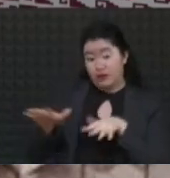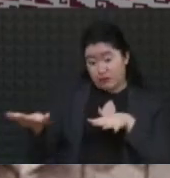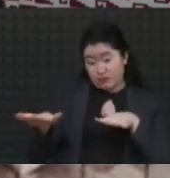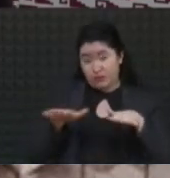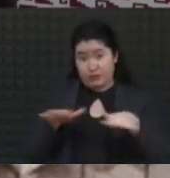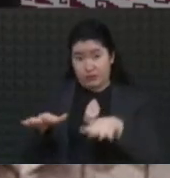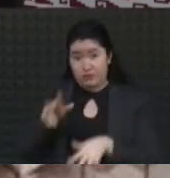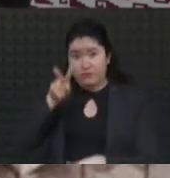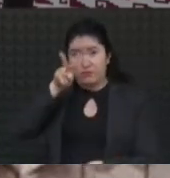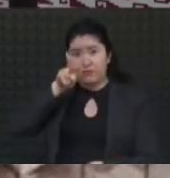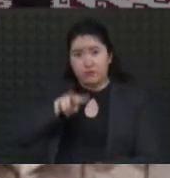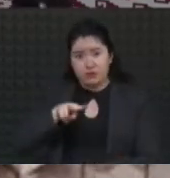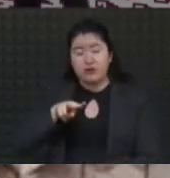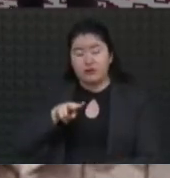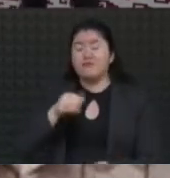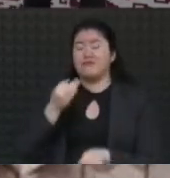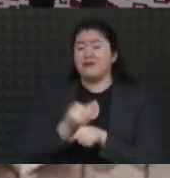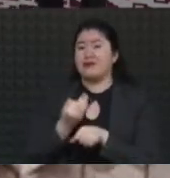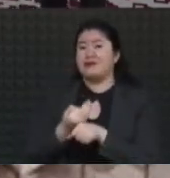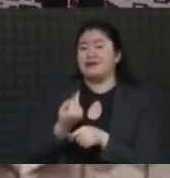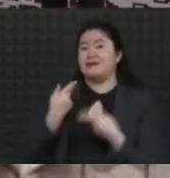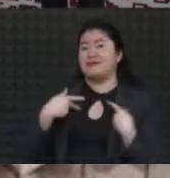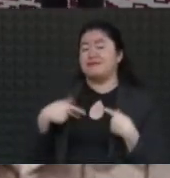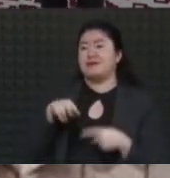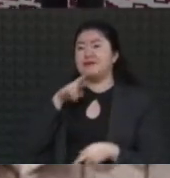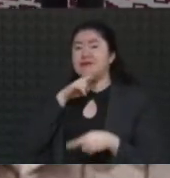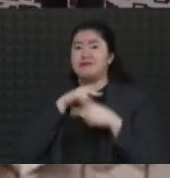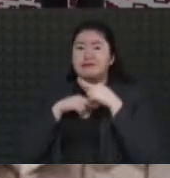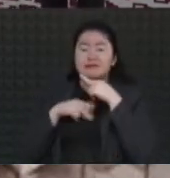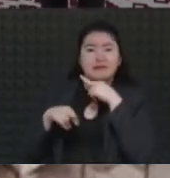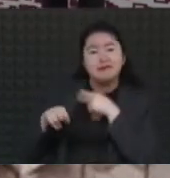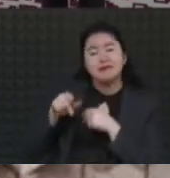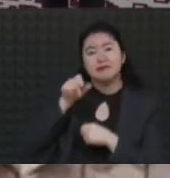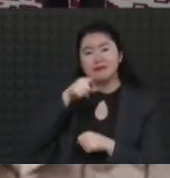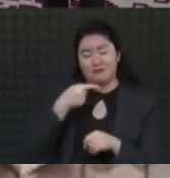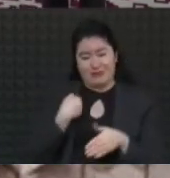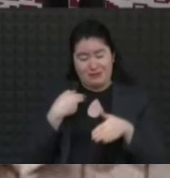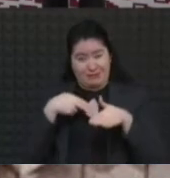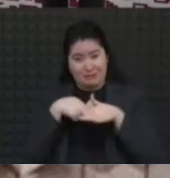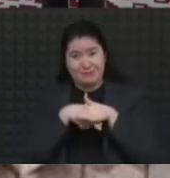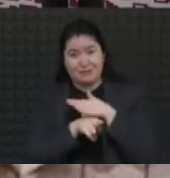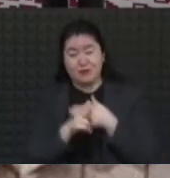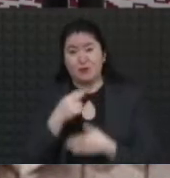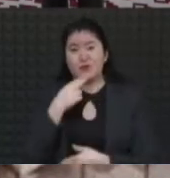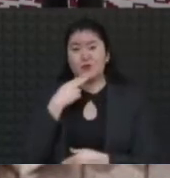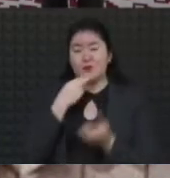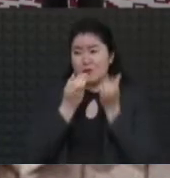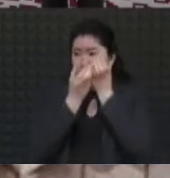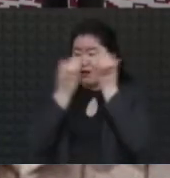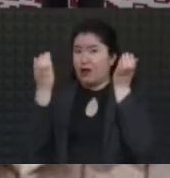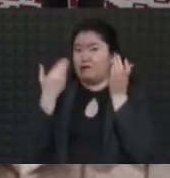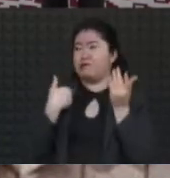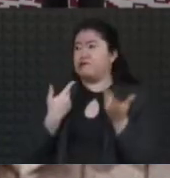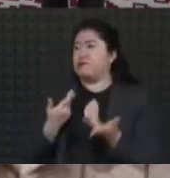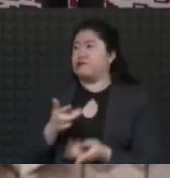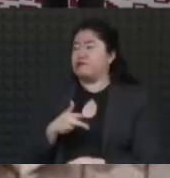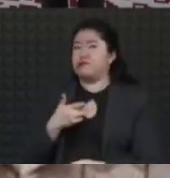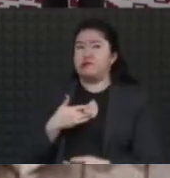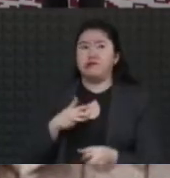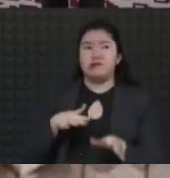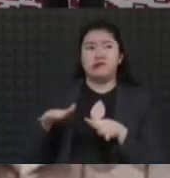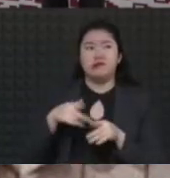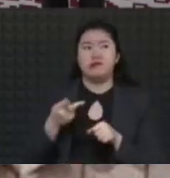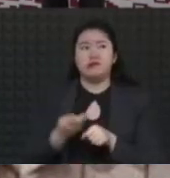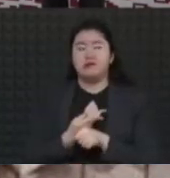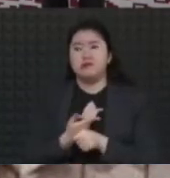sismos, que preocupa mucho también a la gente que utiliza este sistema de transporte público en el tramo elevado? Sobre todo, ¿qué tanto